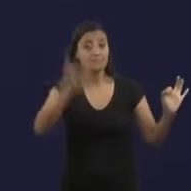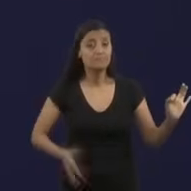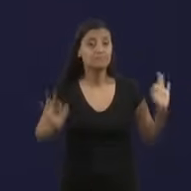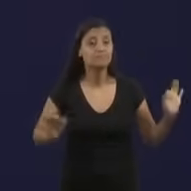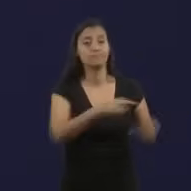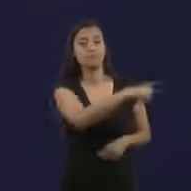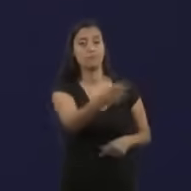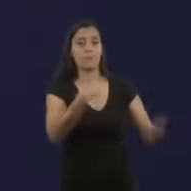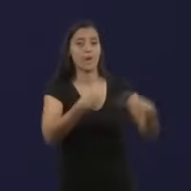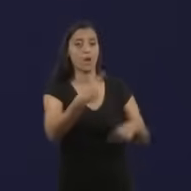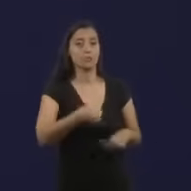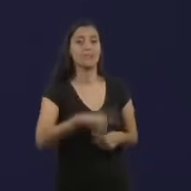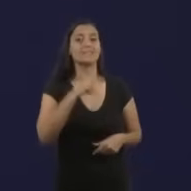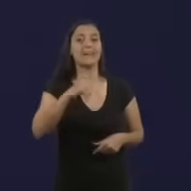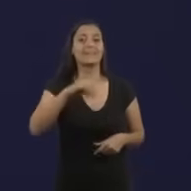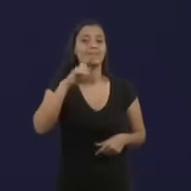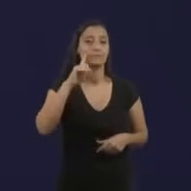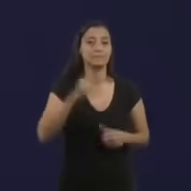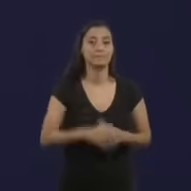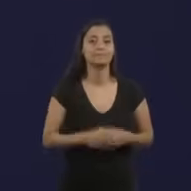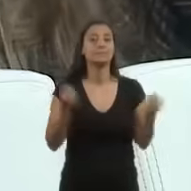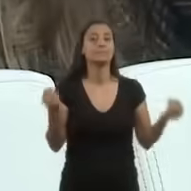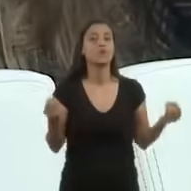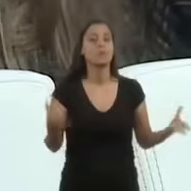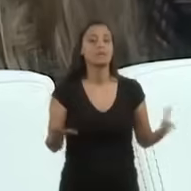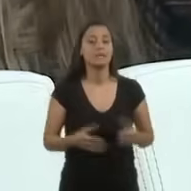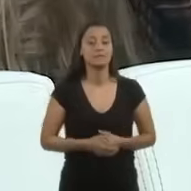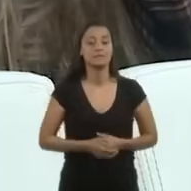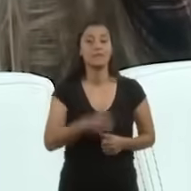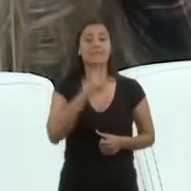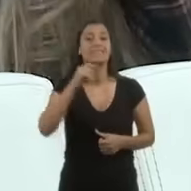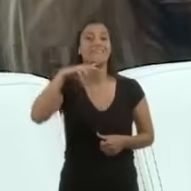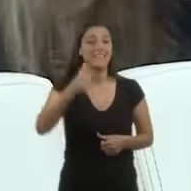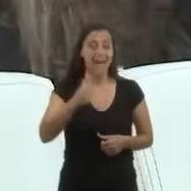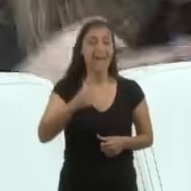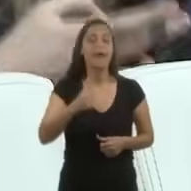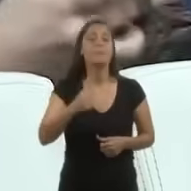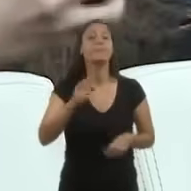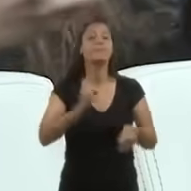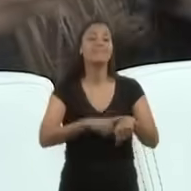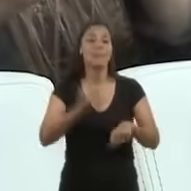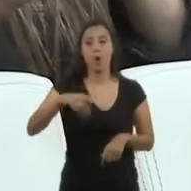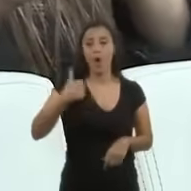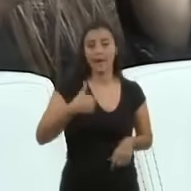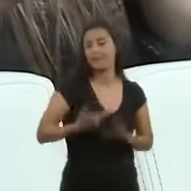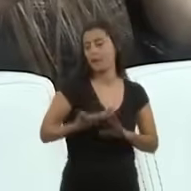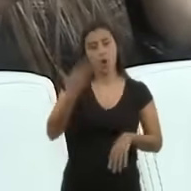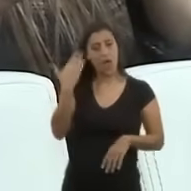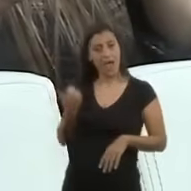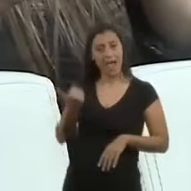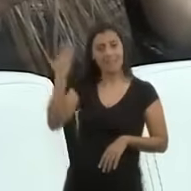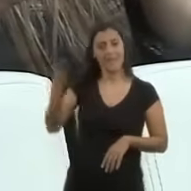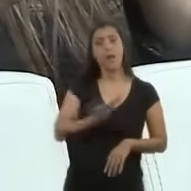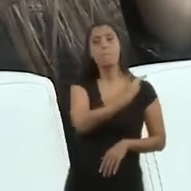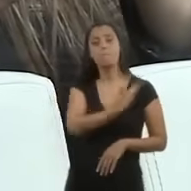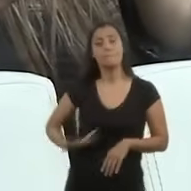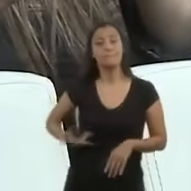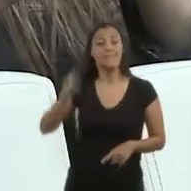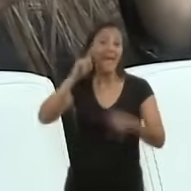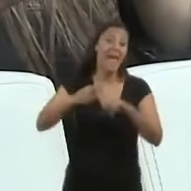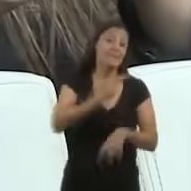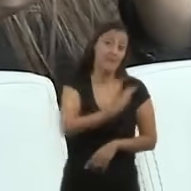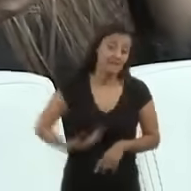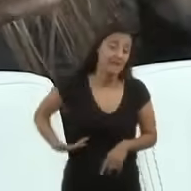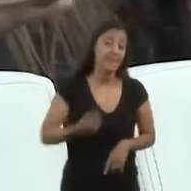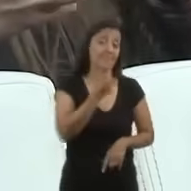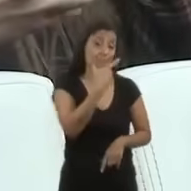los escucho Tati Hola Vocero cómo le va Tatiana escorcia pino para tiempo argentino ayer el presidente Mauricio el expresidente